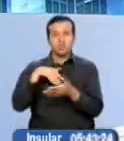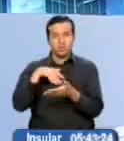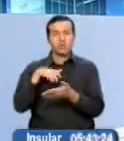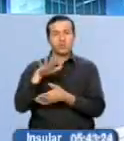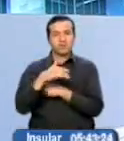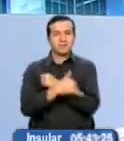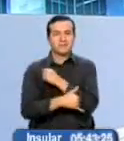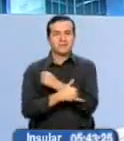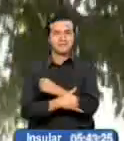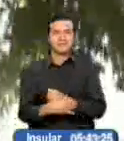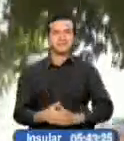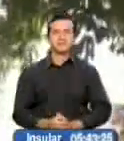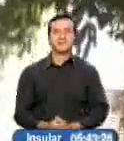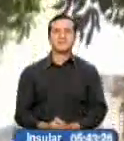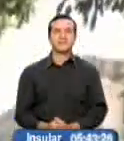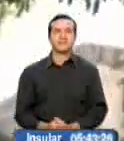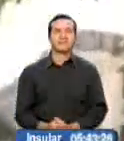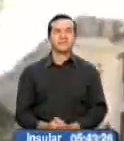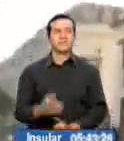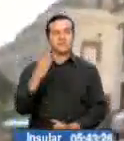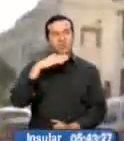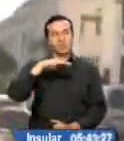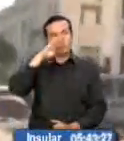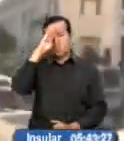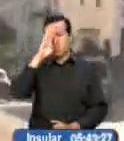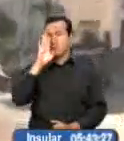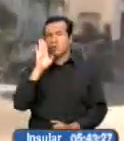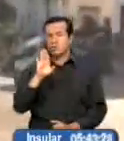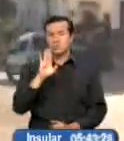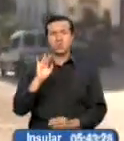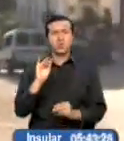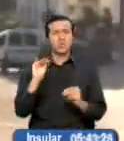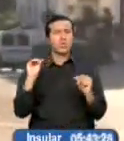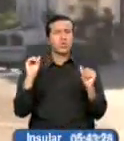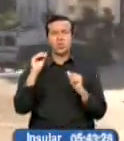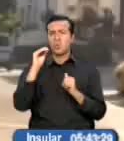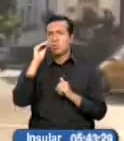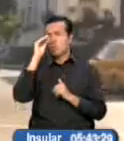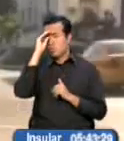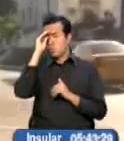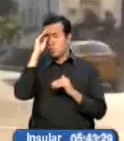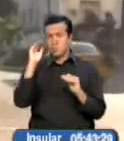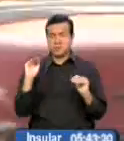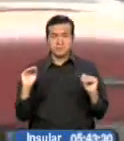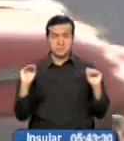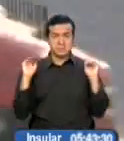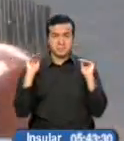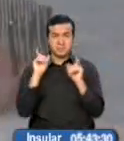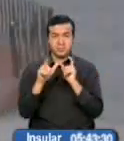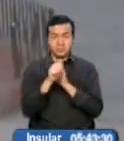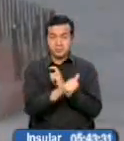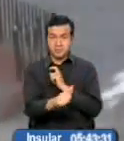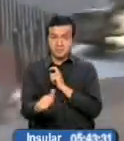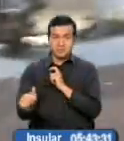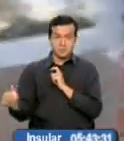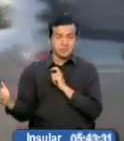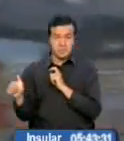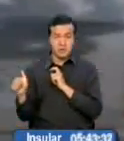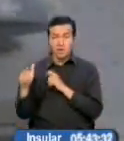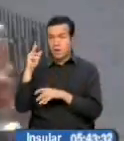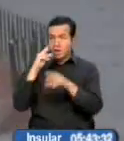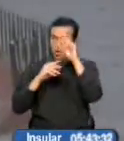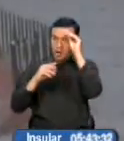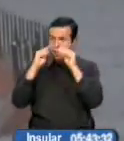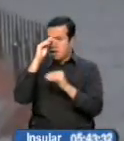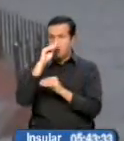país. Cuba se ha caracterizado por su excelente nivel educativo, que no solo ha permitido a su población instruirse académicamente